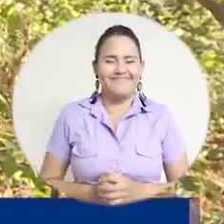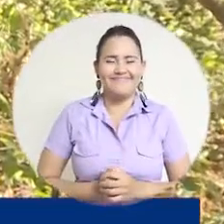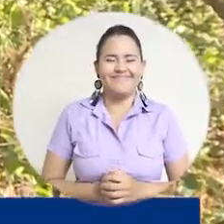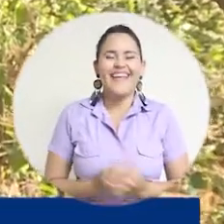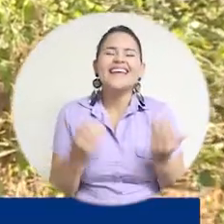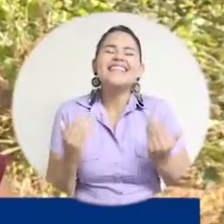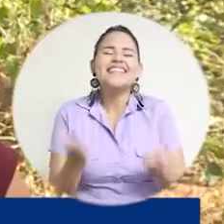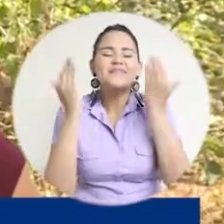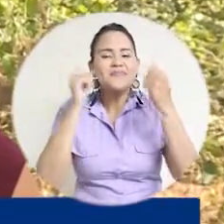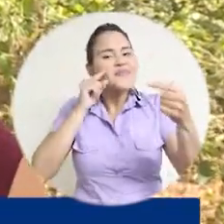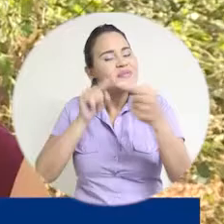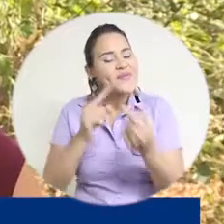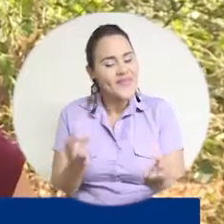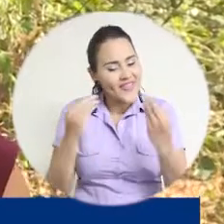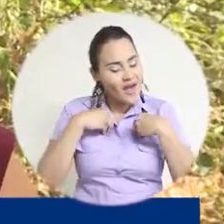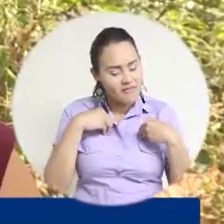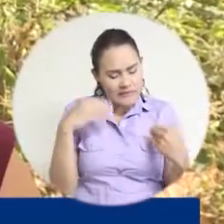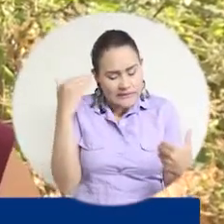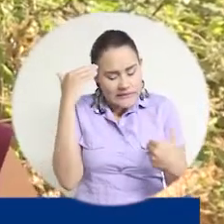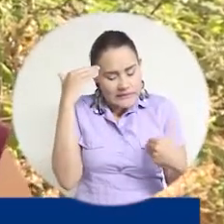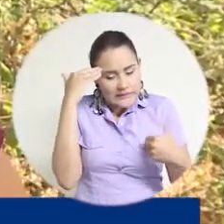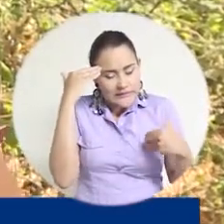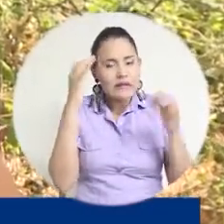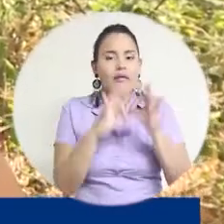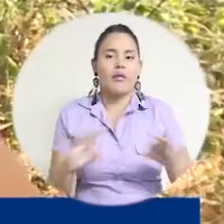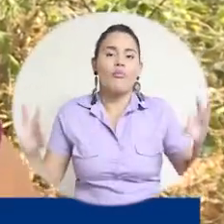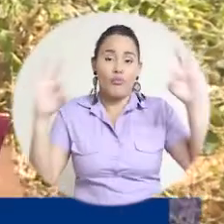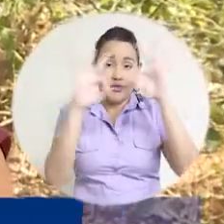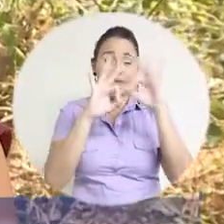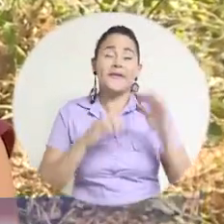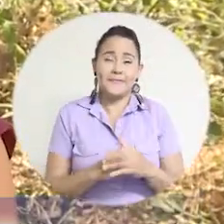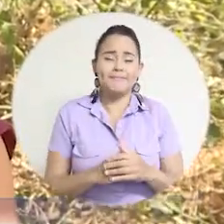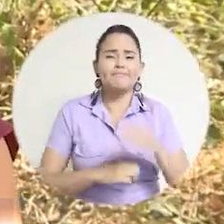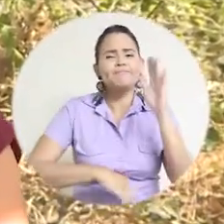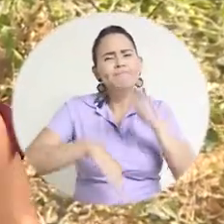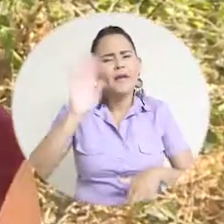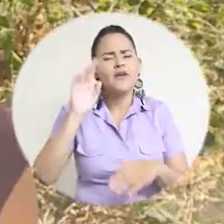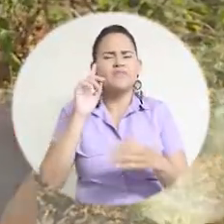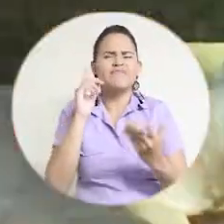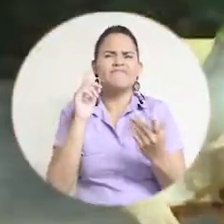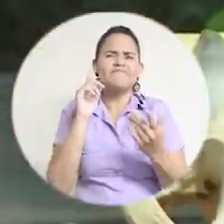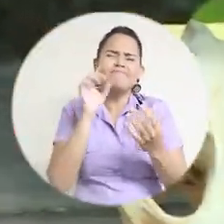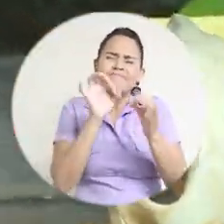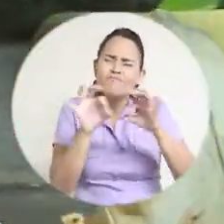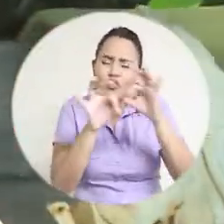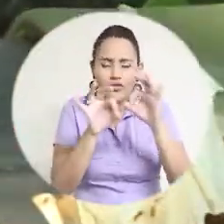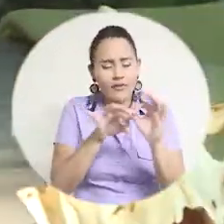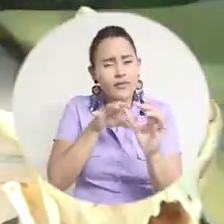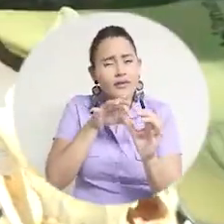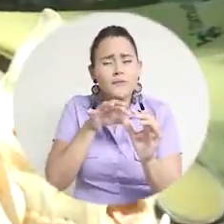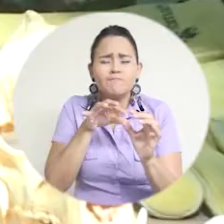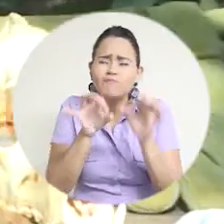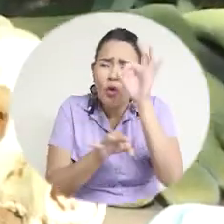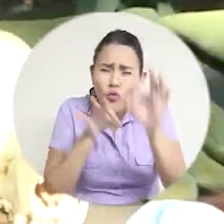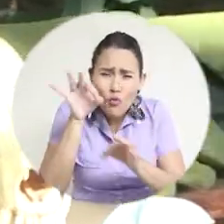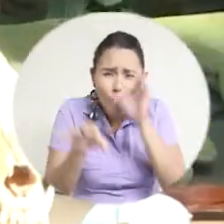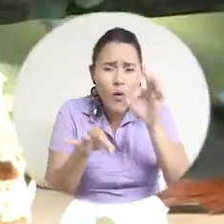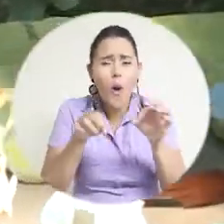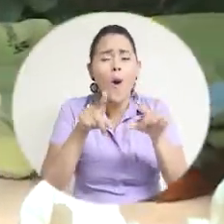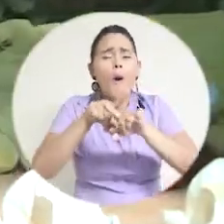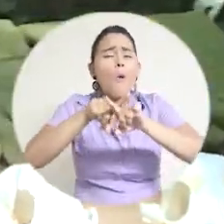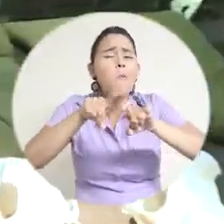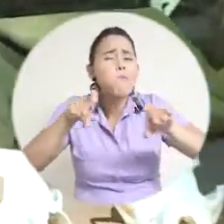fomenta concientización a nosotros como tal, como lo decía anteriormente, poder cuidar